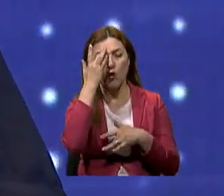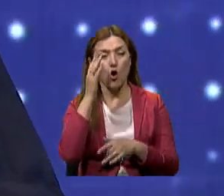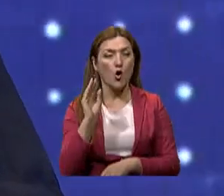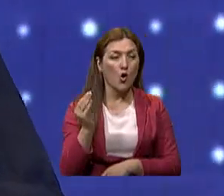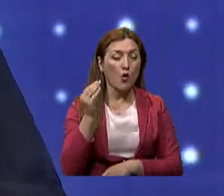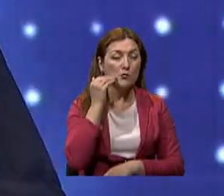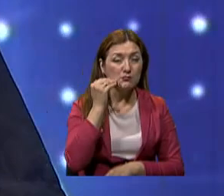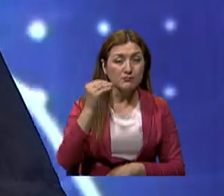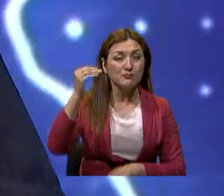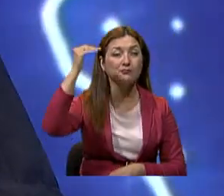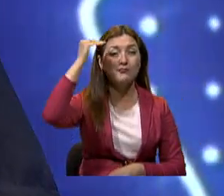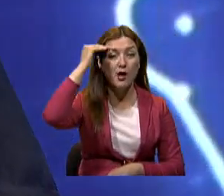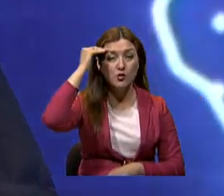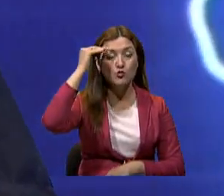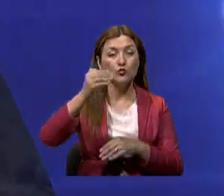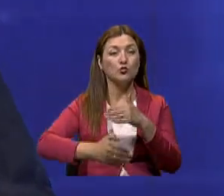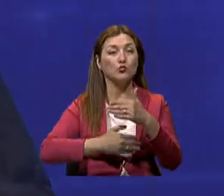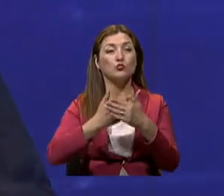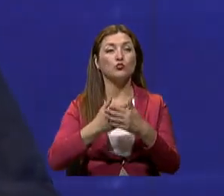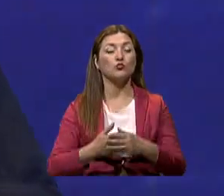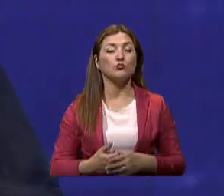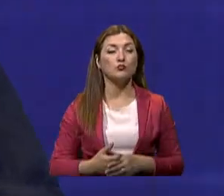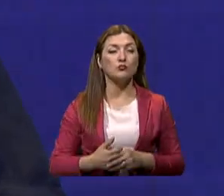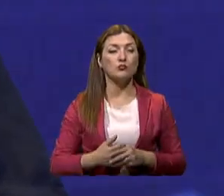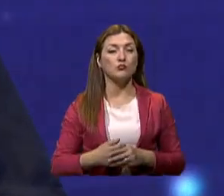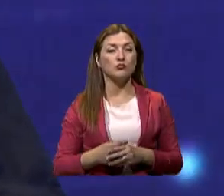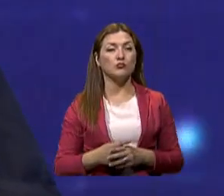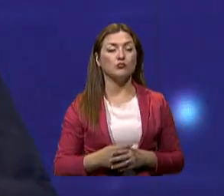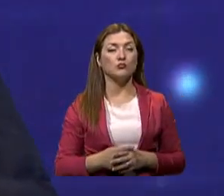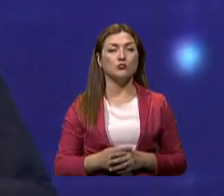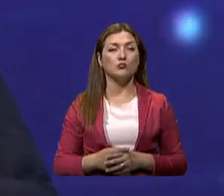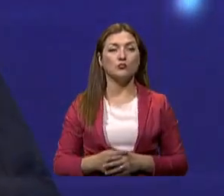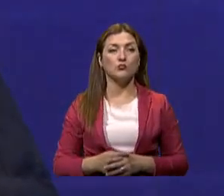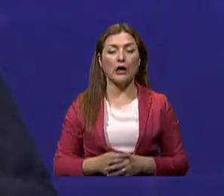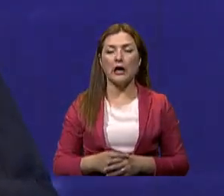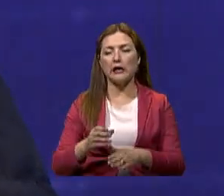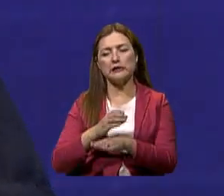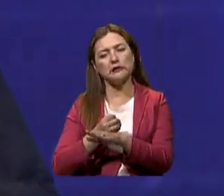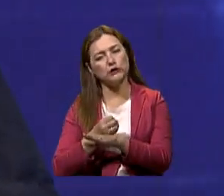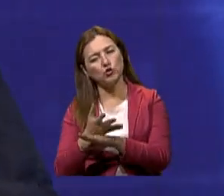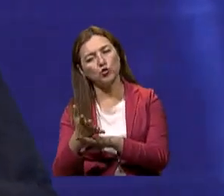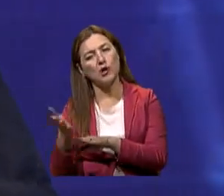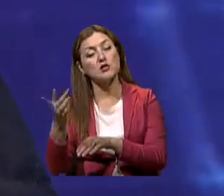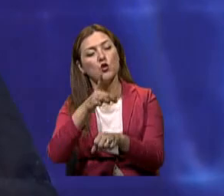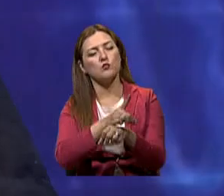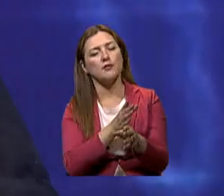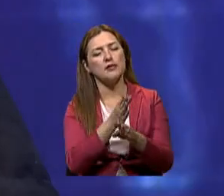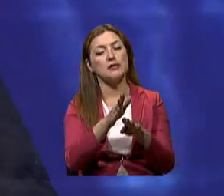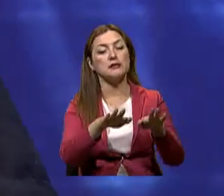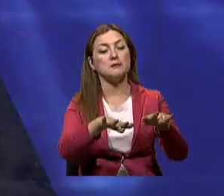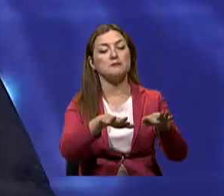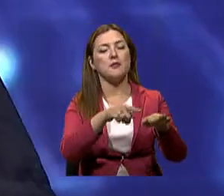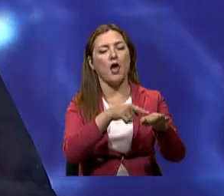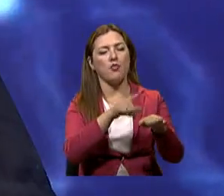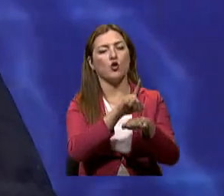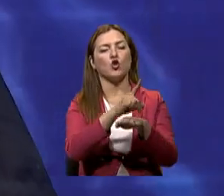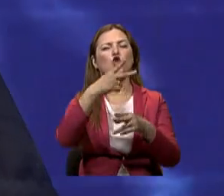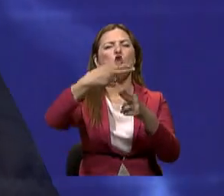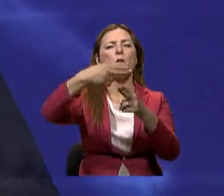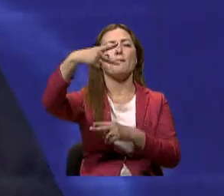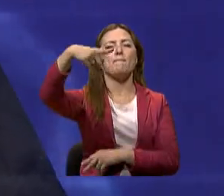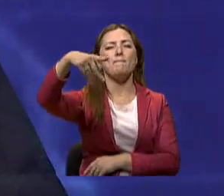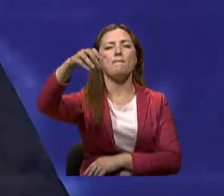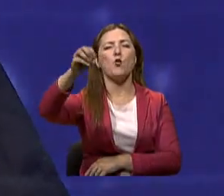adultos mayores, todos están lo que es principalmente a que vayan a hacerse tratar con el podólogo, ya que el podólogo es un especialista que